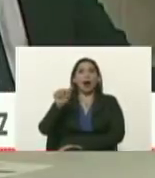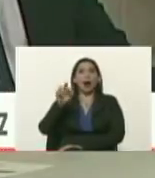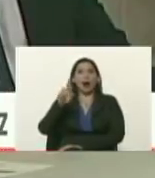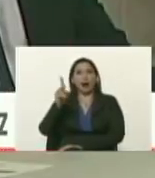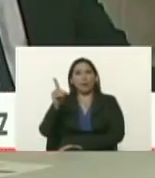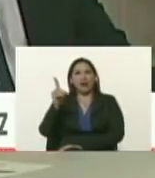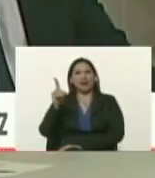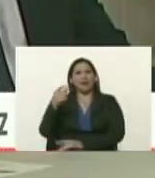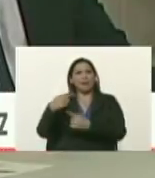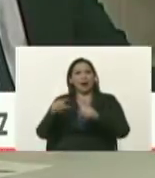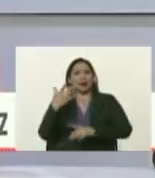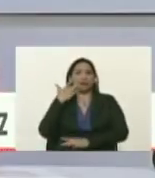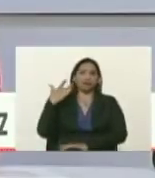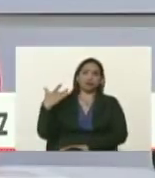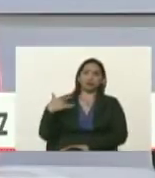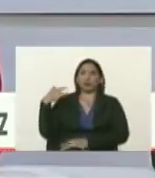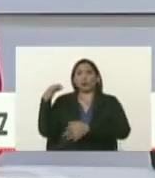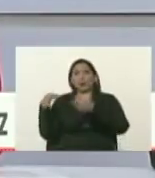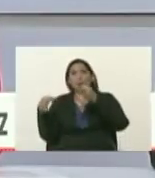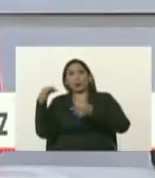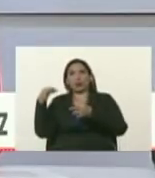caché jurídico. Por favor.